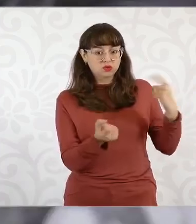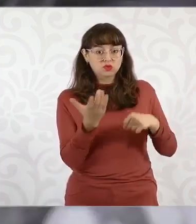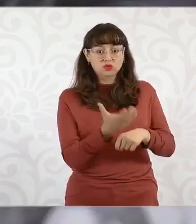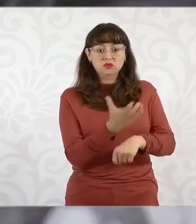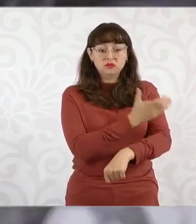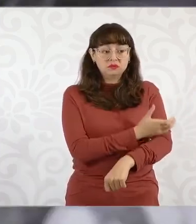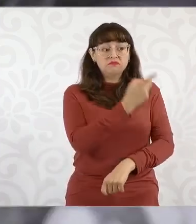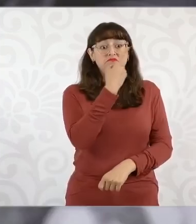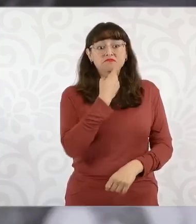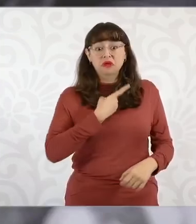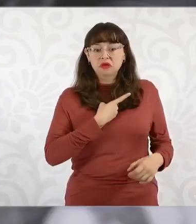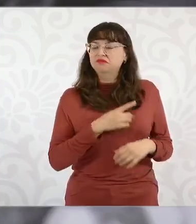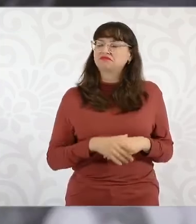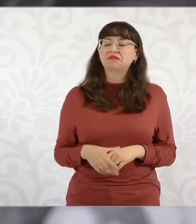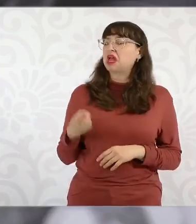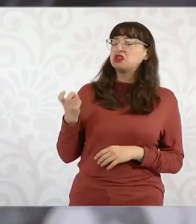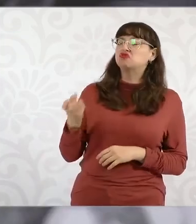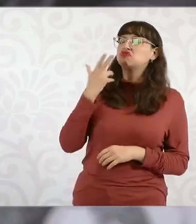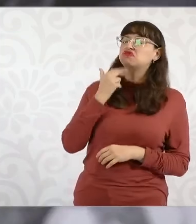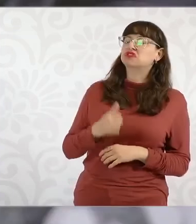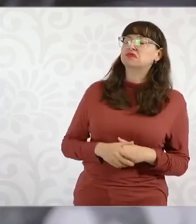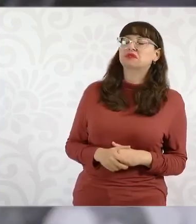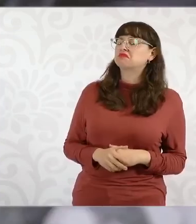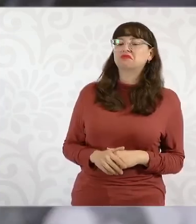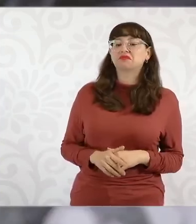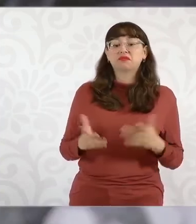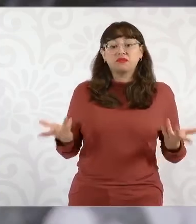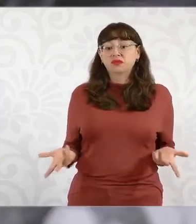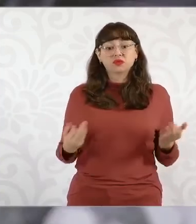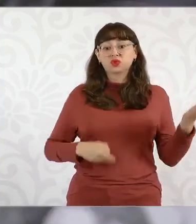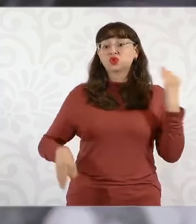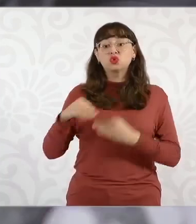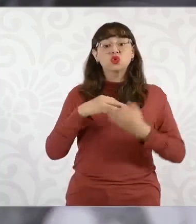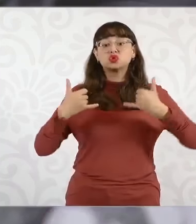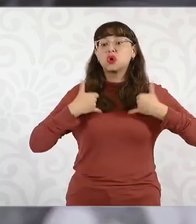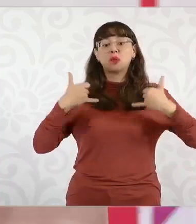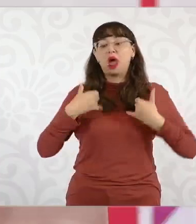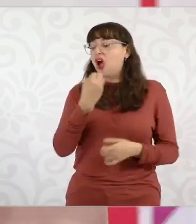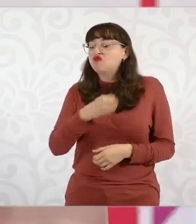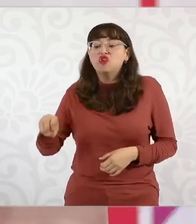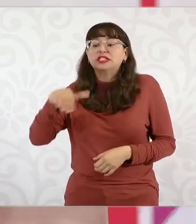iba a funcionar la plataforma, que porque todos los jóvenes querían